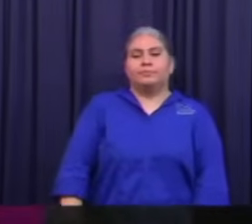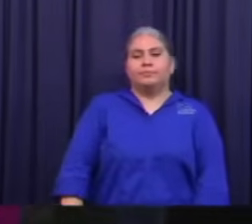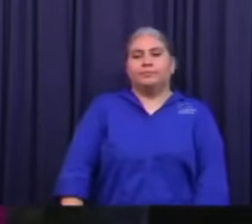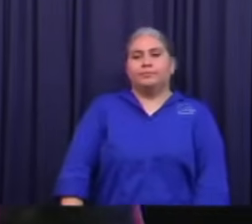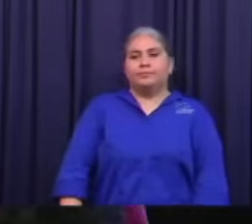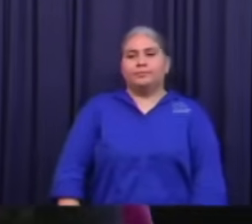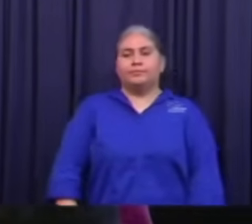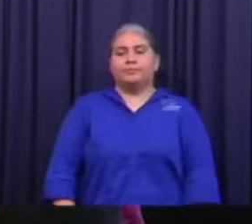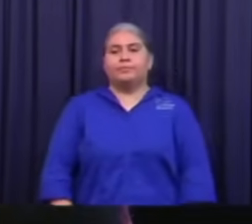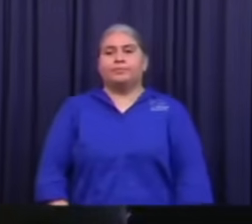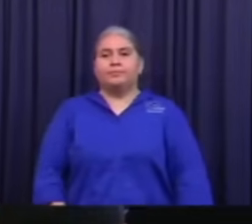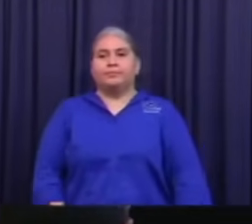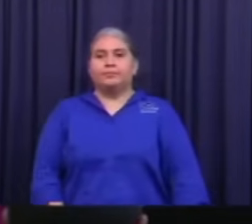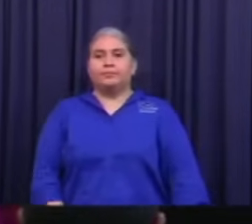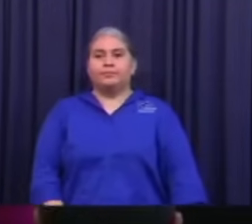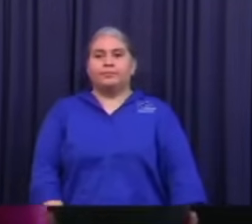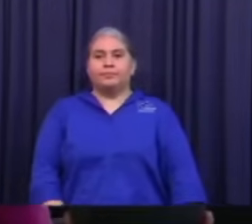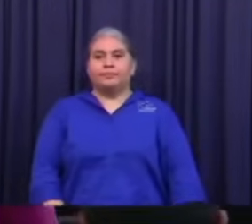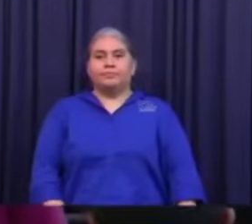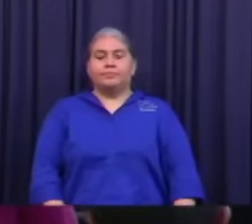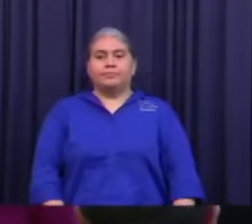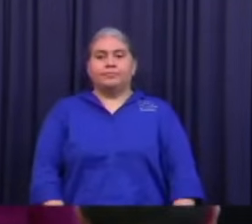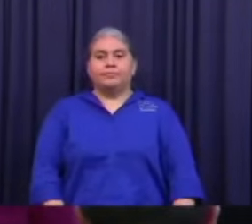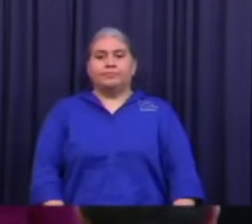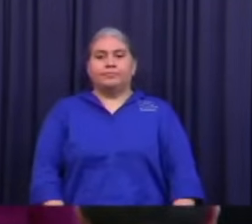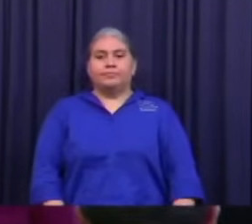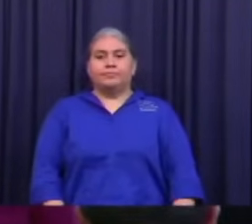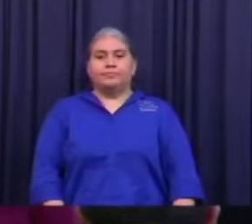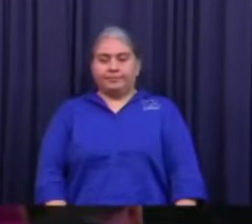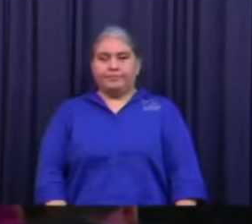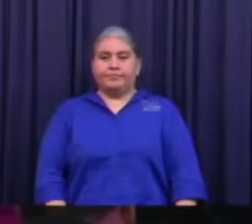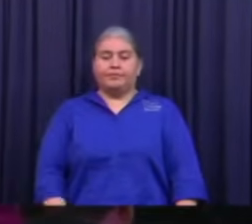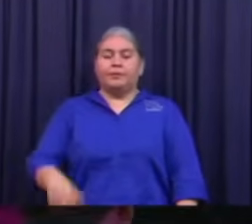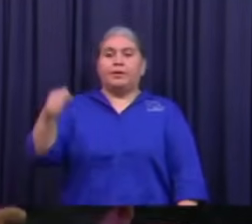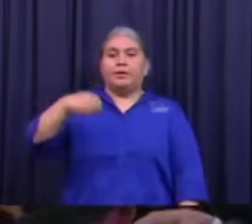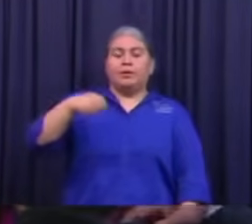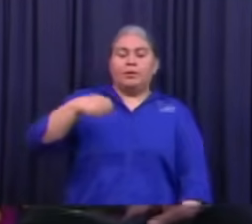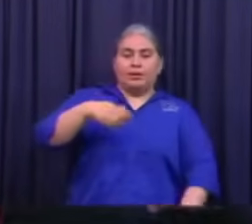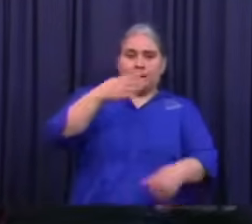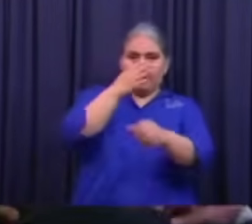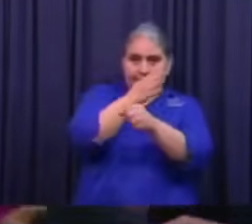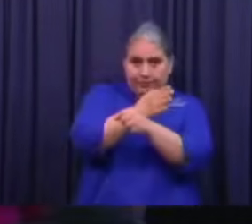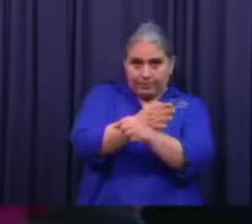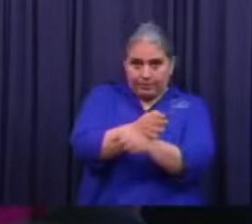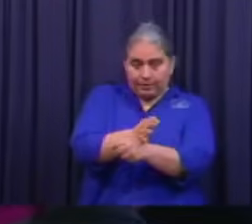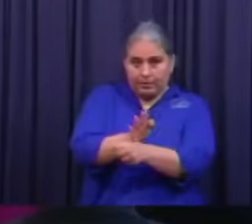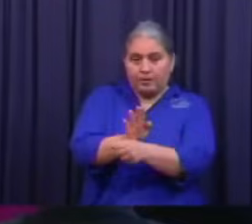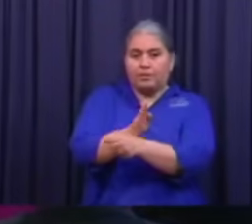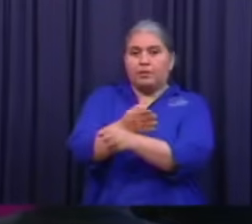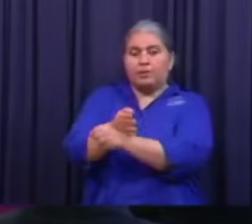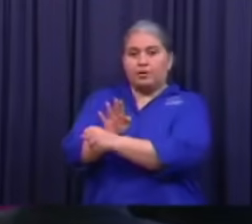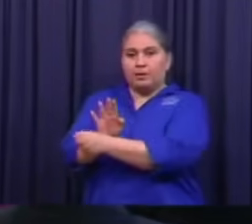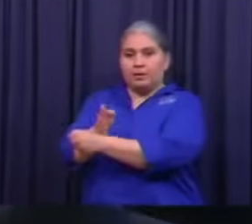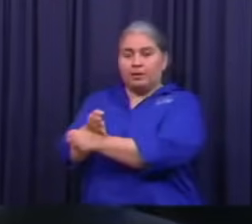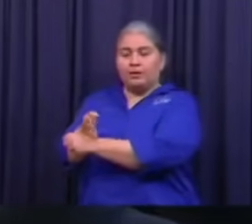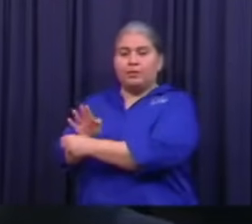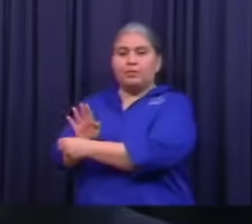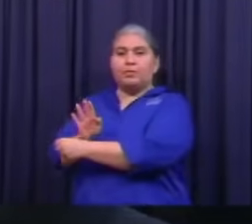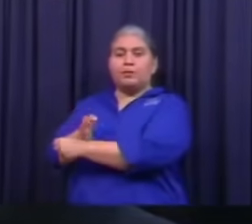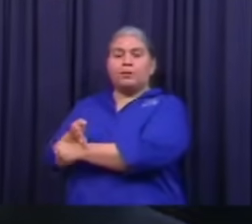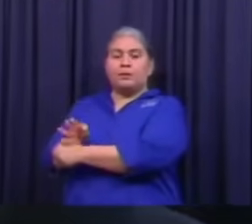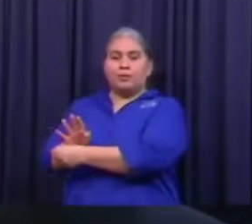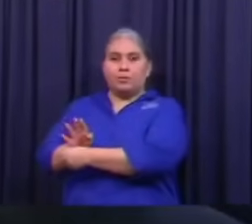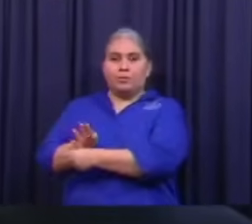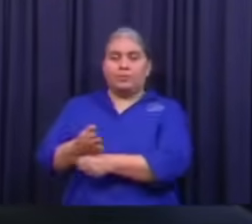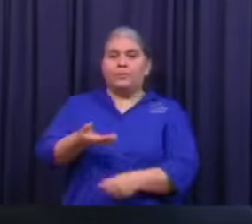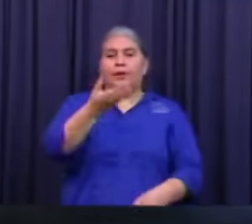den los dos elementos ya se pueden sentar esto repito con el propósito que los que se queden de pie nosotros vamos a saber que todavía no